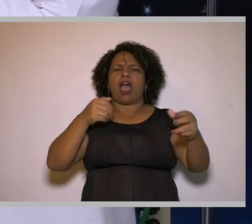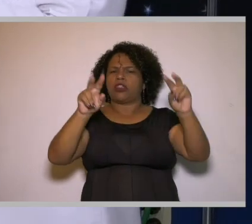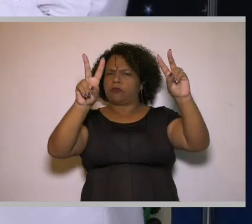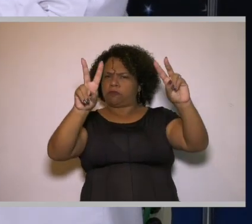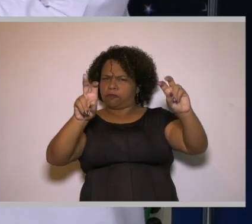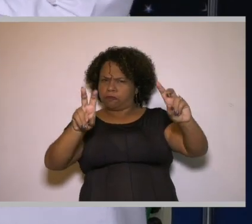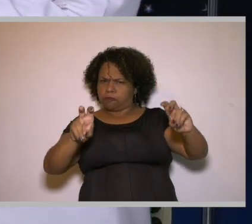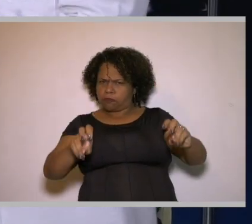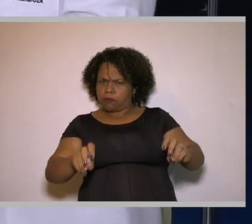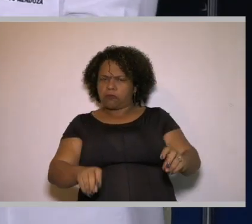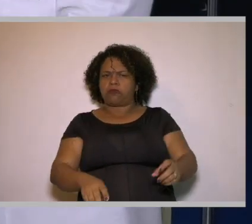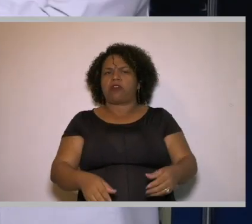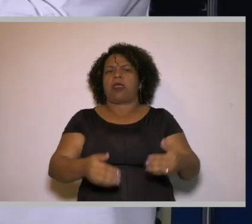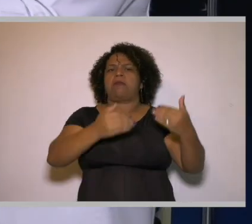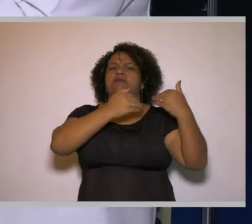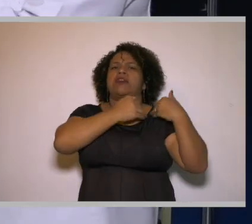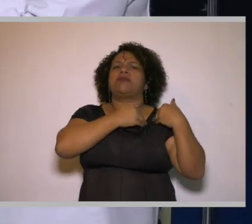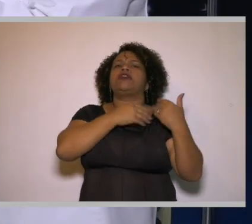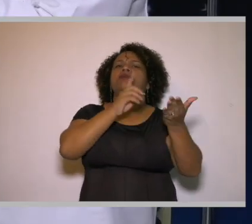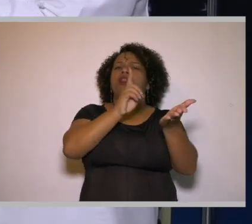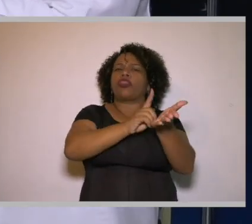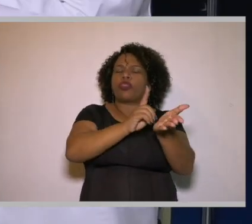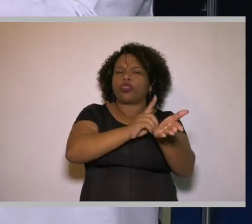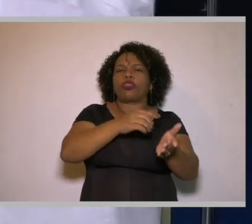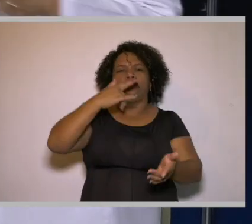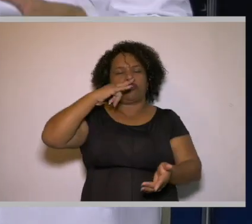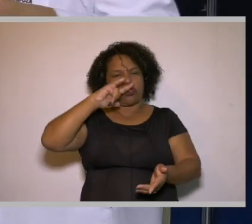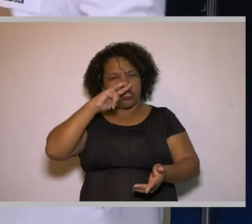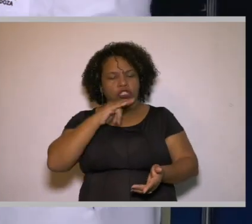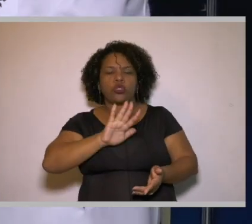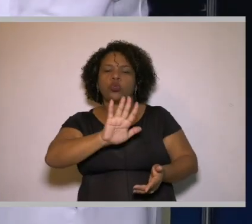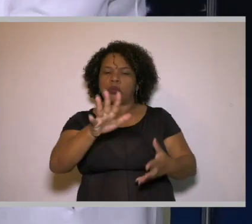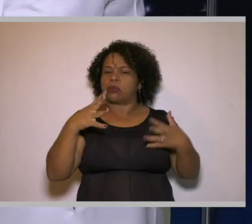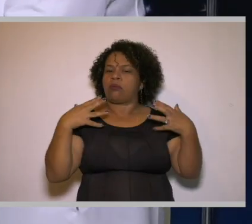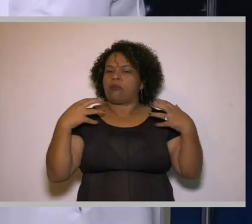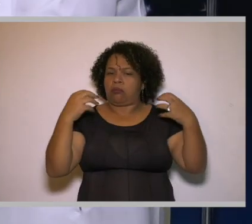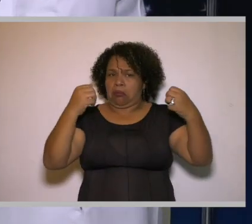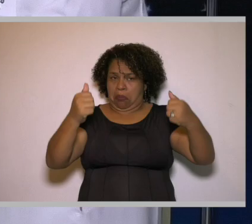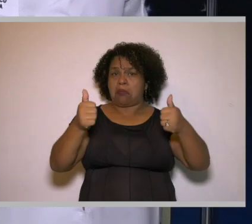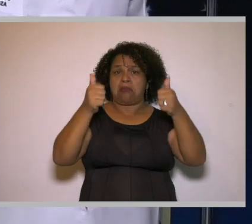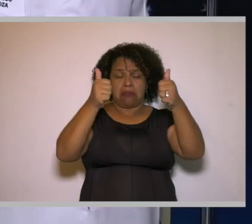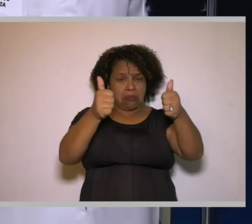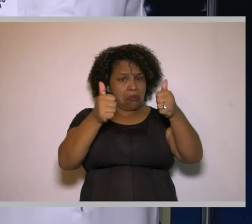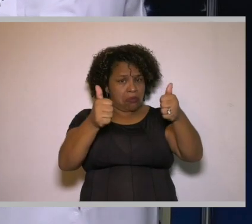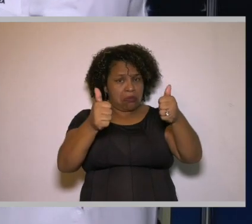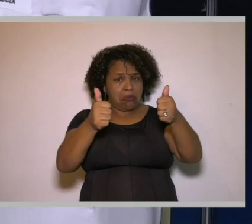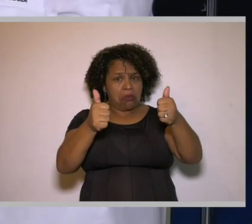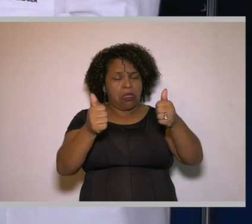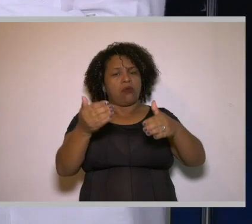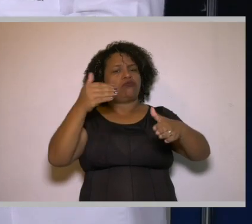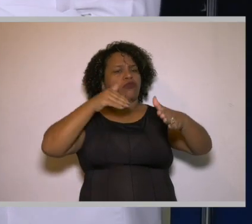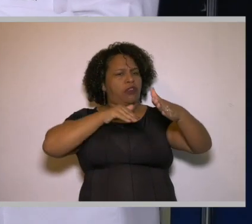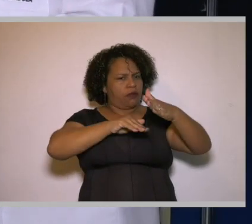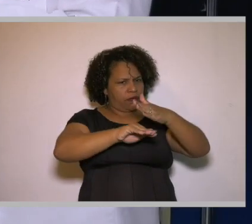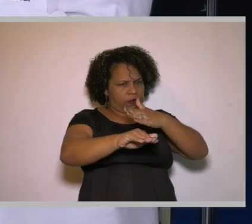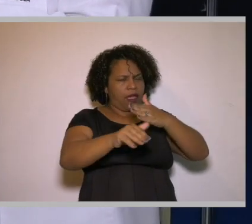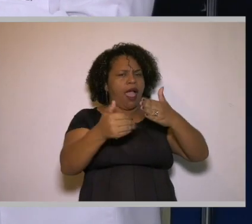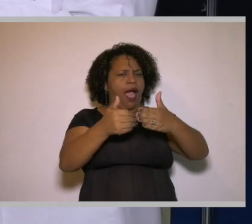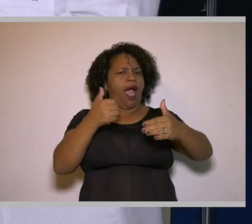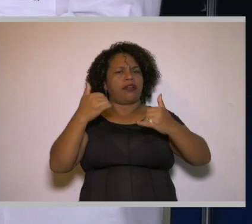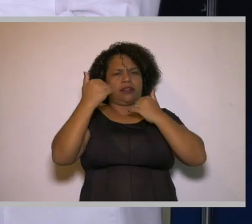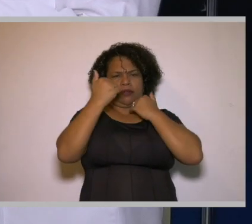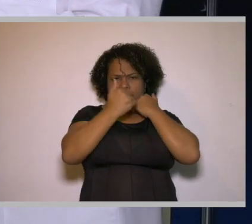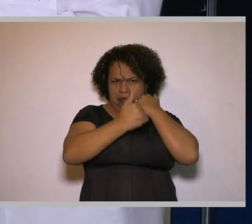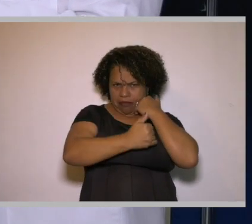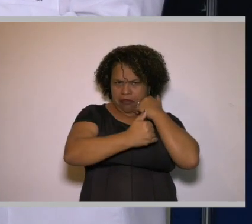evaluado previamente tanto por su pediatra, por el cardiólogo, y está sano, pues nosotros realmente decimos que llevar al